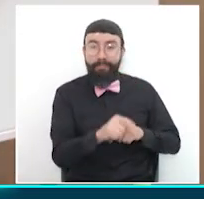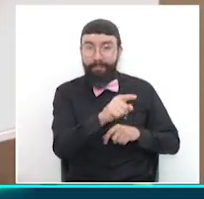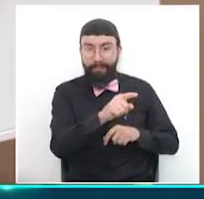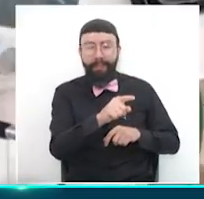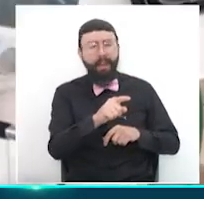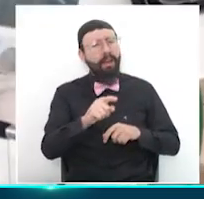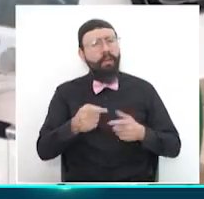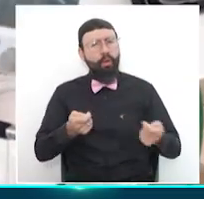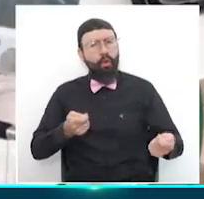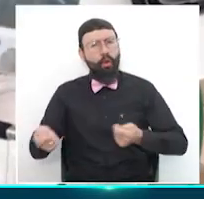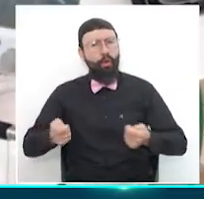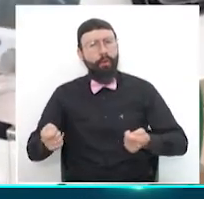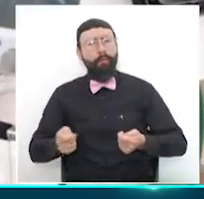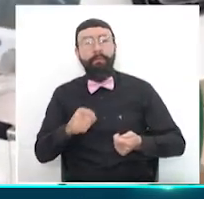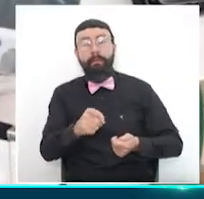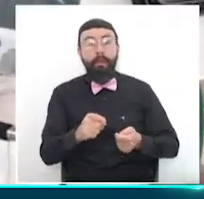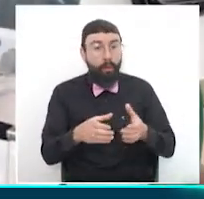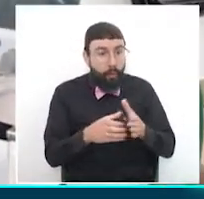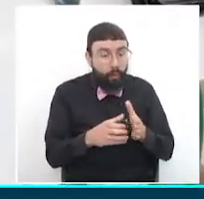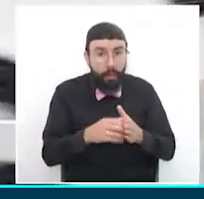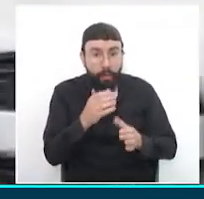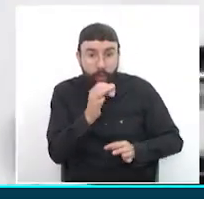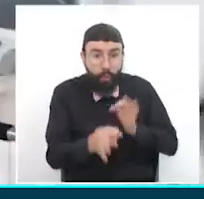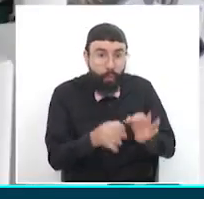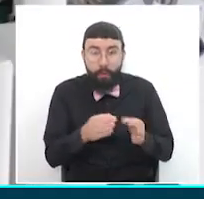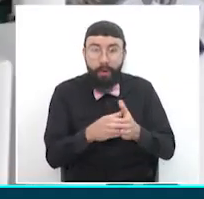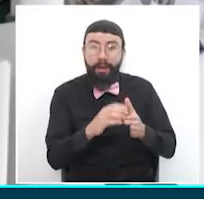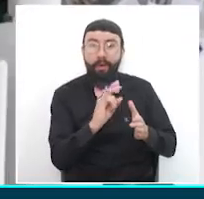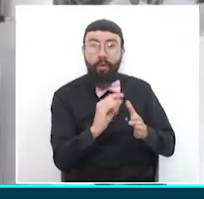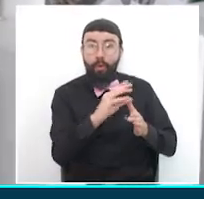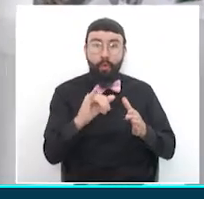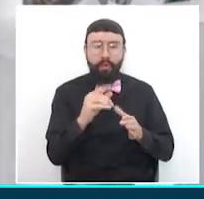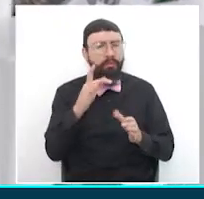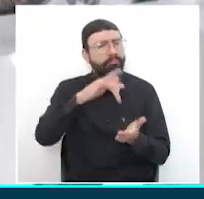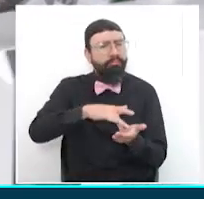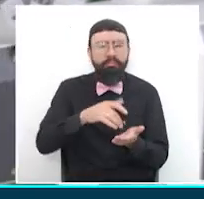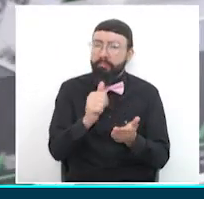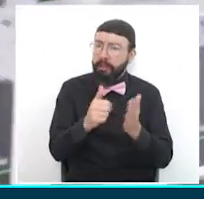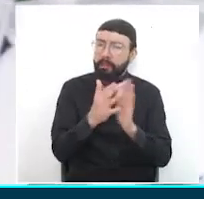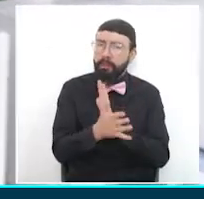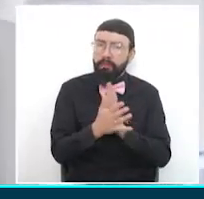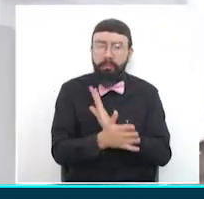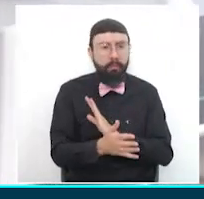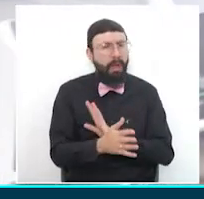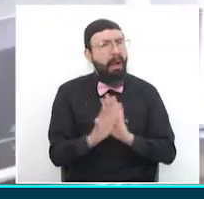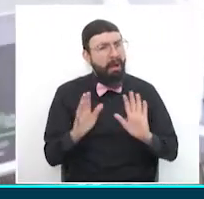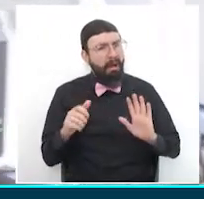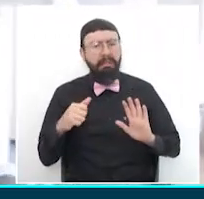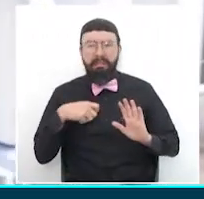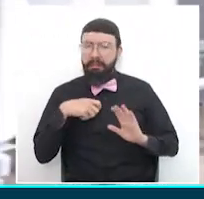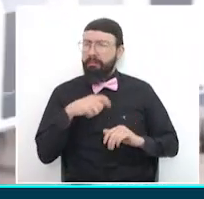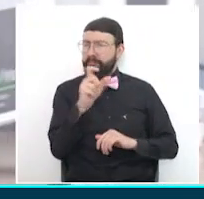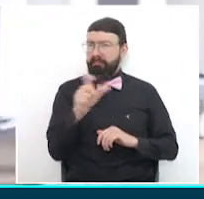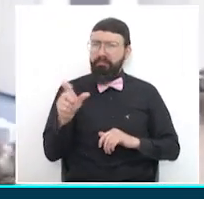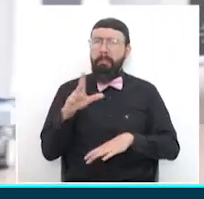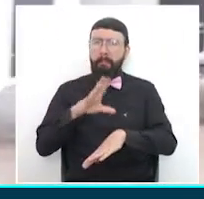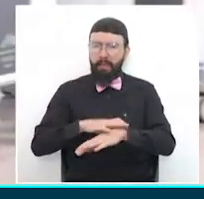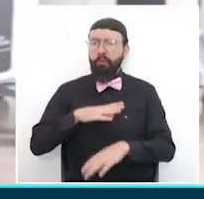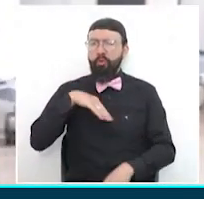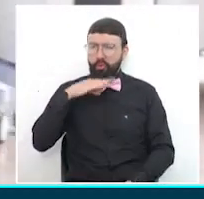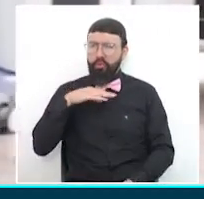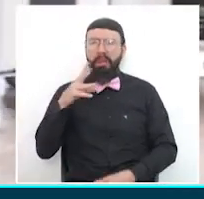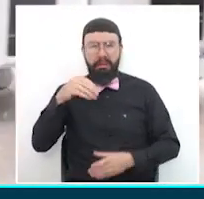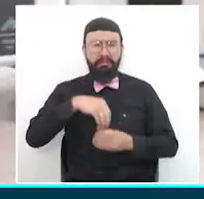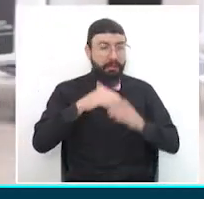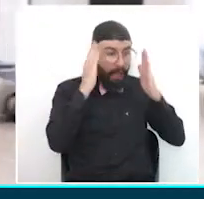los coordinadores de unidades de cuidados intensivos en Manizales, quien indicó que sí hay los suficientes médicos para atender el pico